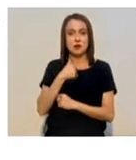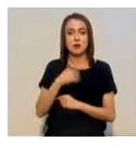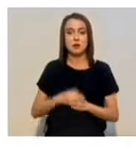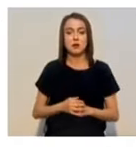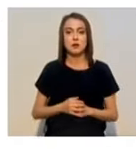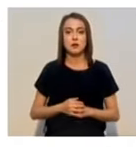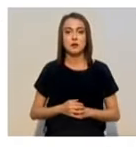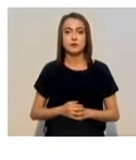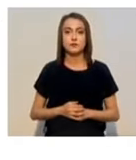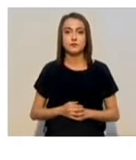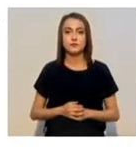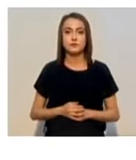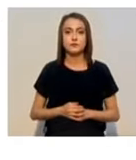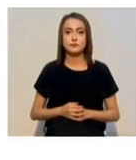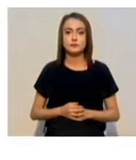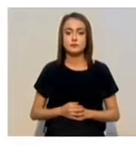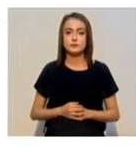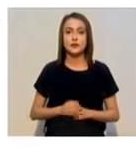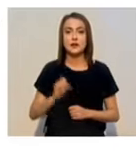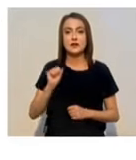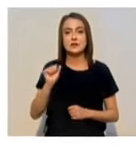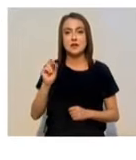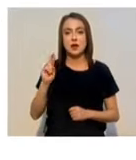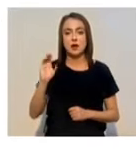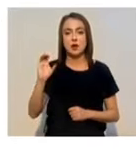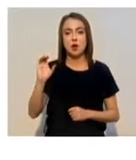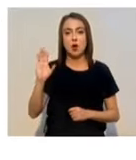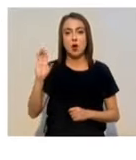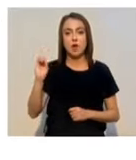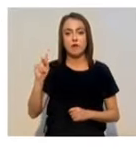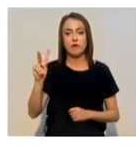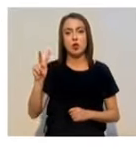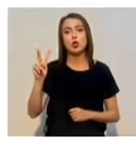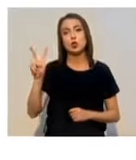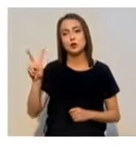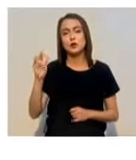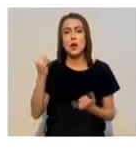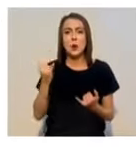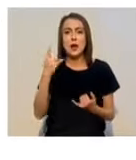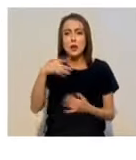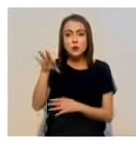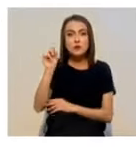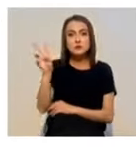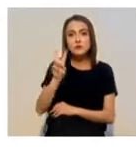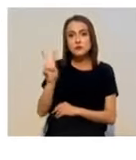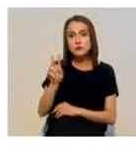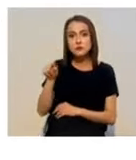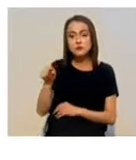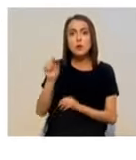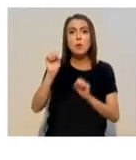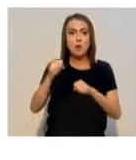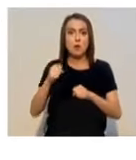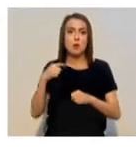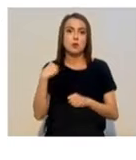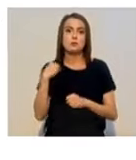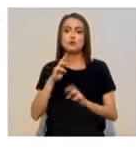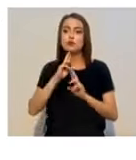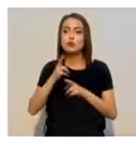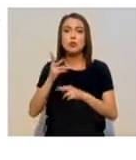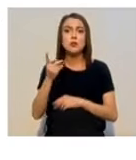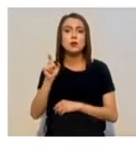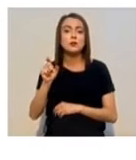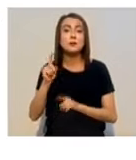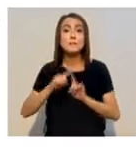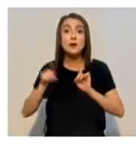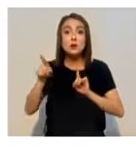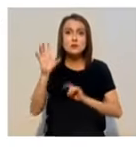produce la enfermedad conocida como COVID-19. Unas son para encontrar el virus, que usamos para el diagnóstico,